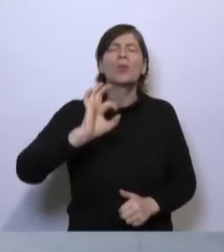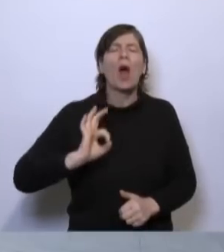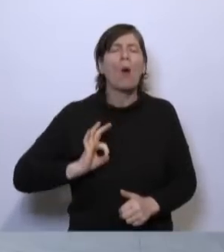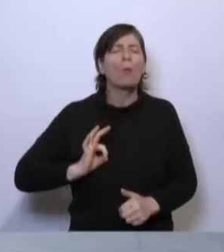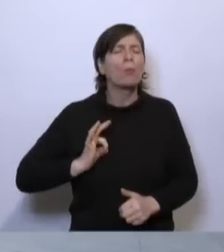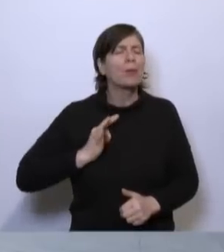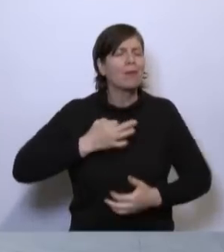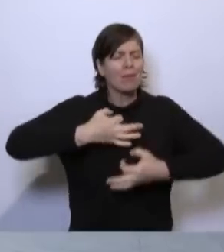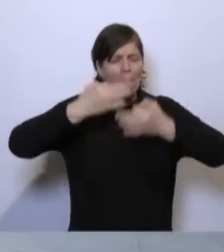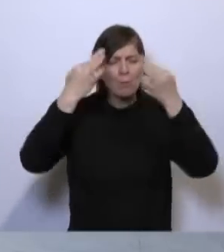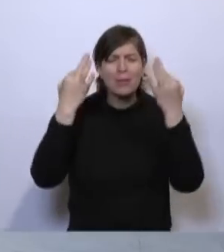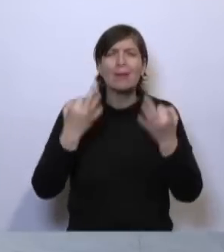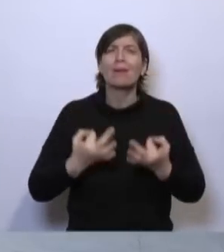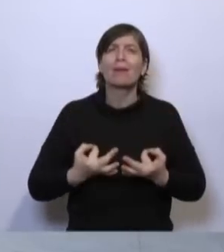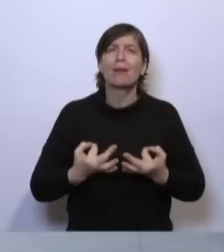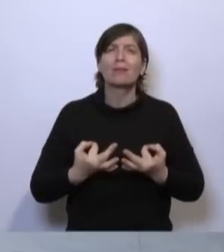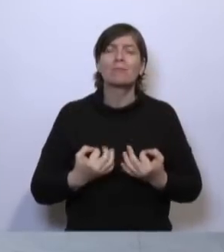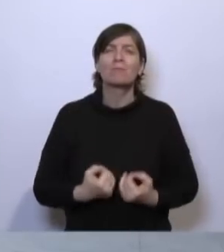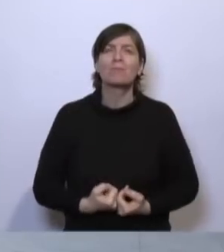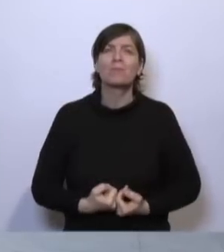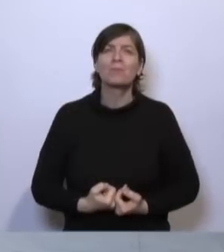vida intachable.